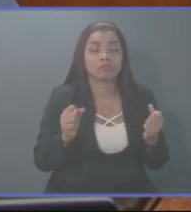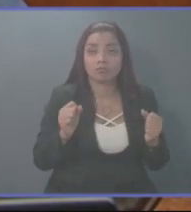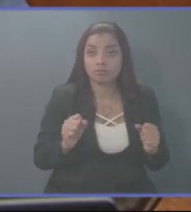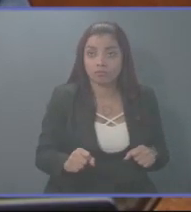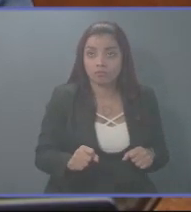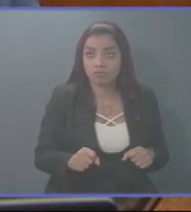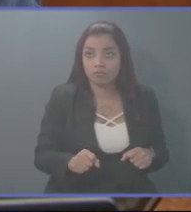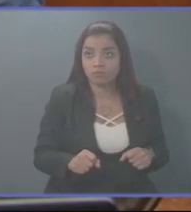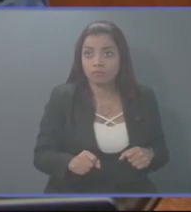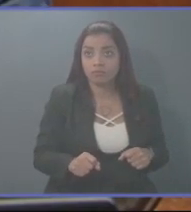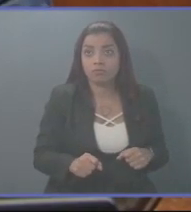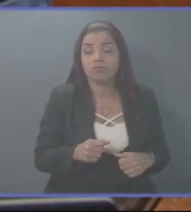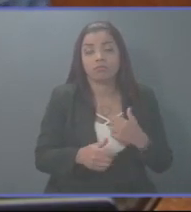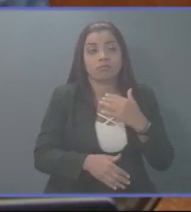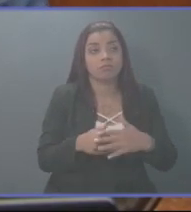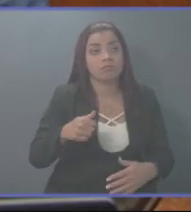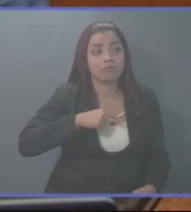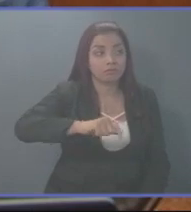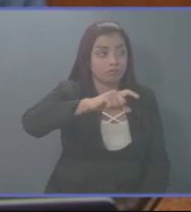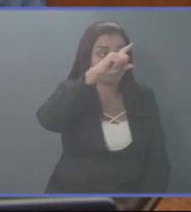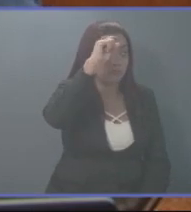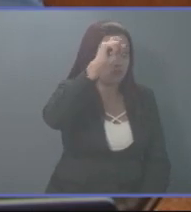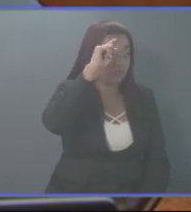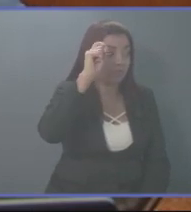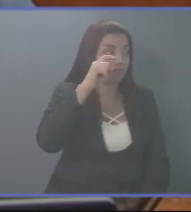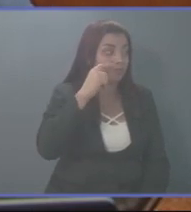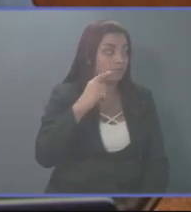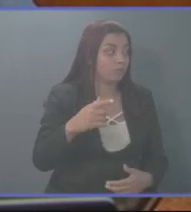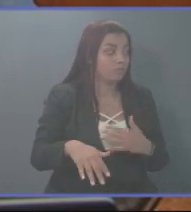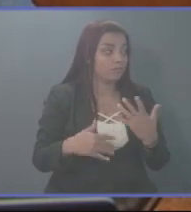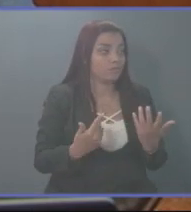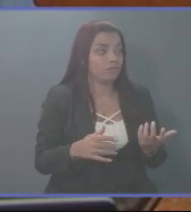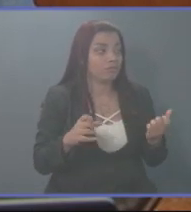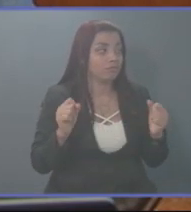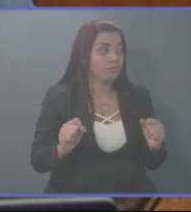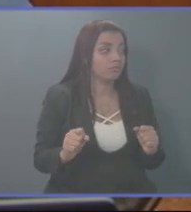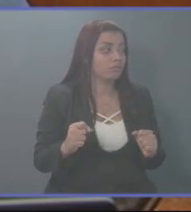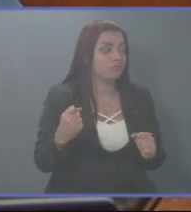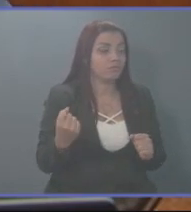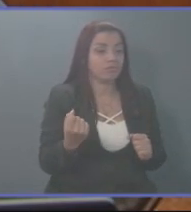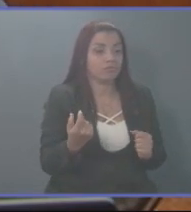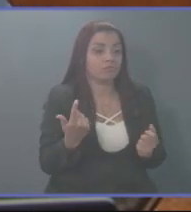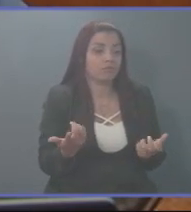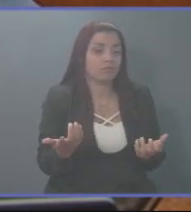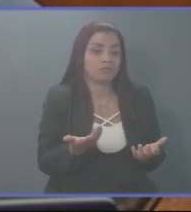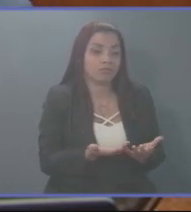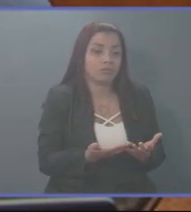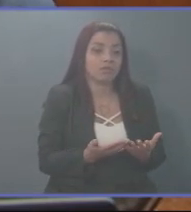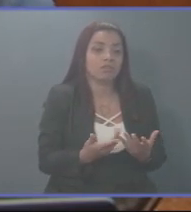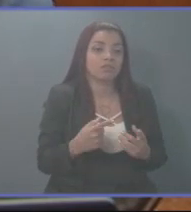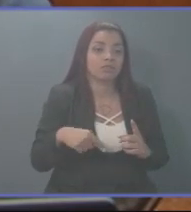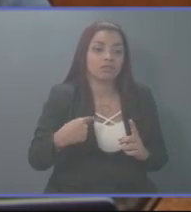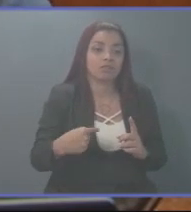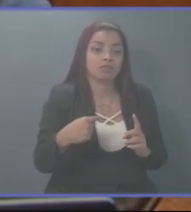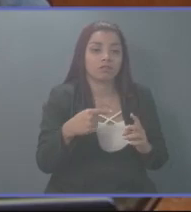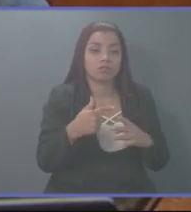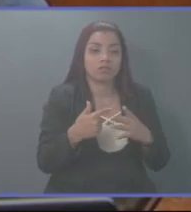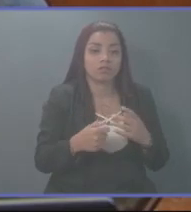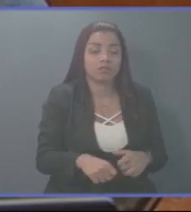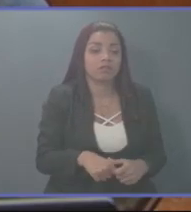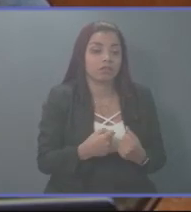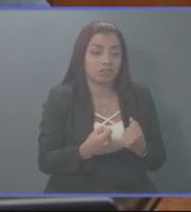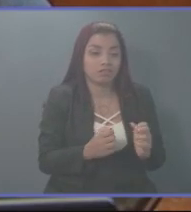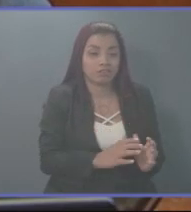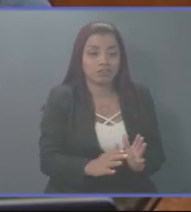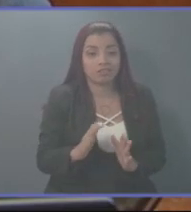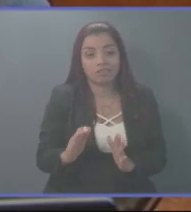preservación del trabajo de las personas que, como consecuencia del desplazamiento forzado